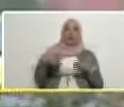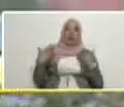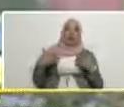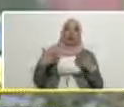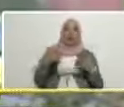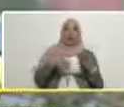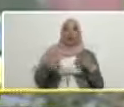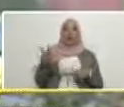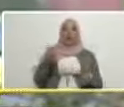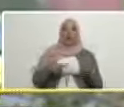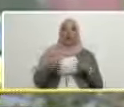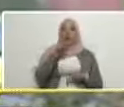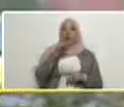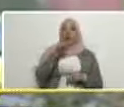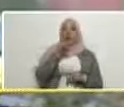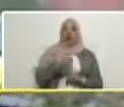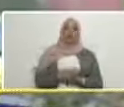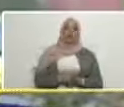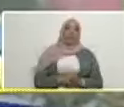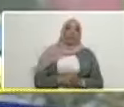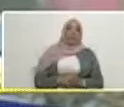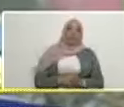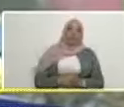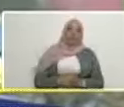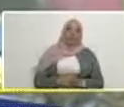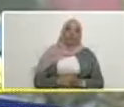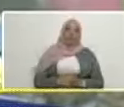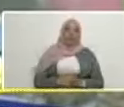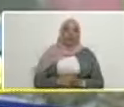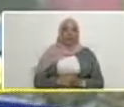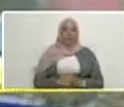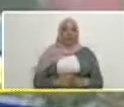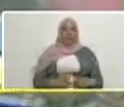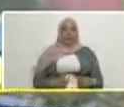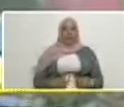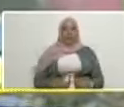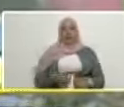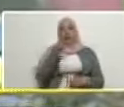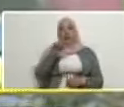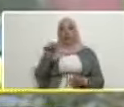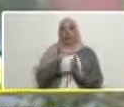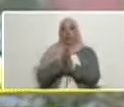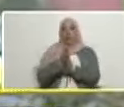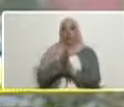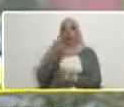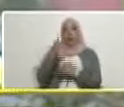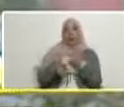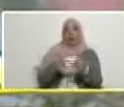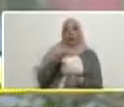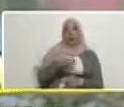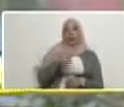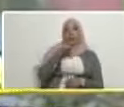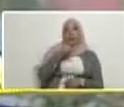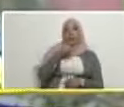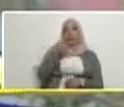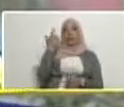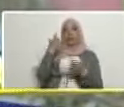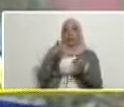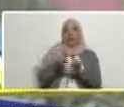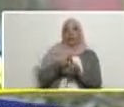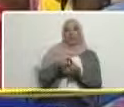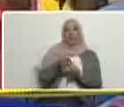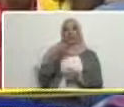el baile. Y en Semana Santa, en ese periodo vacacional de los muchachos y